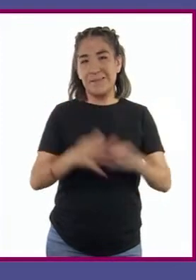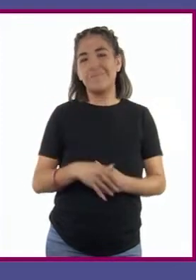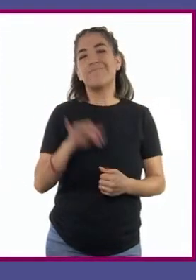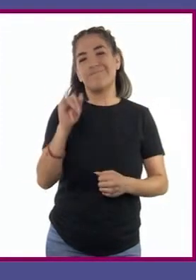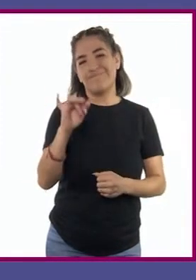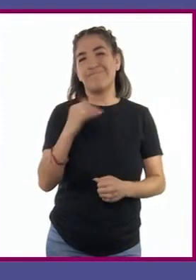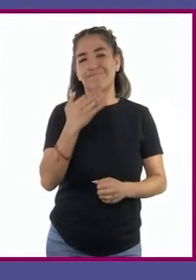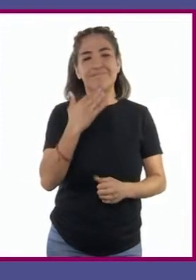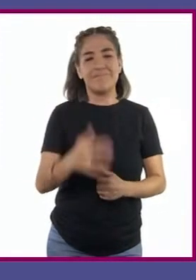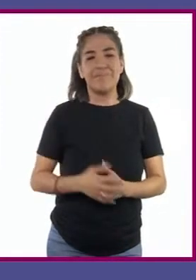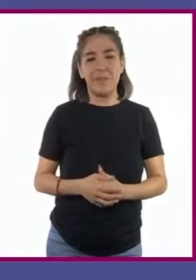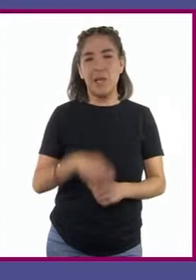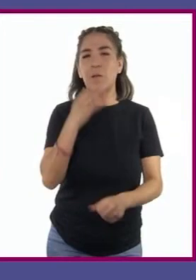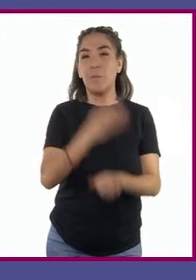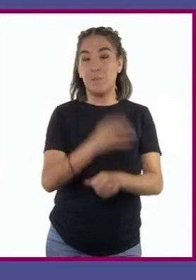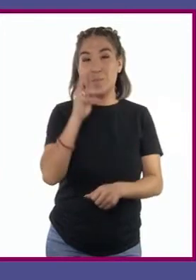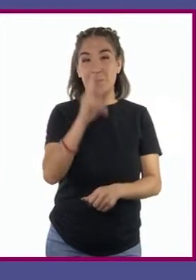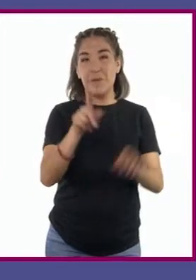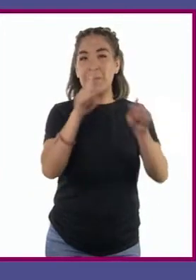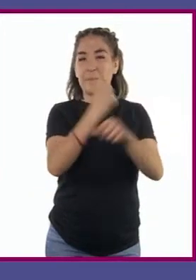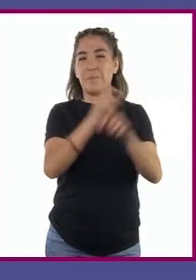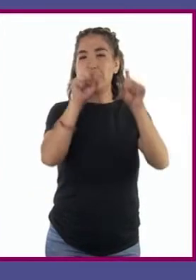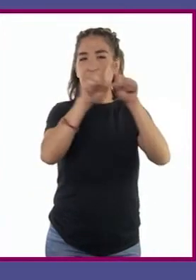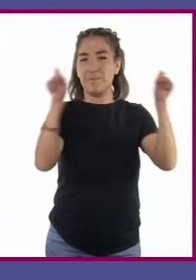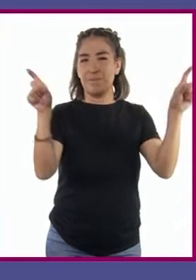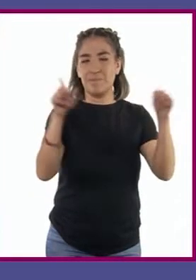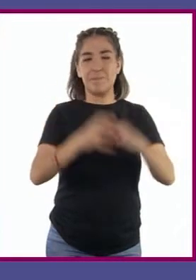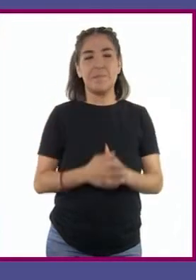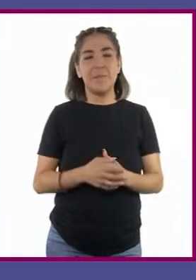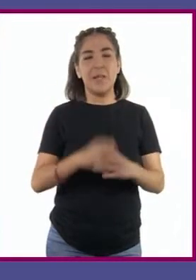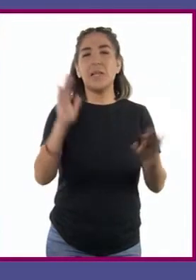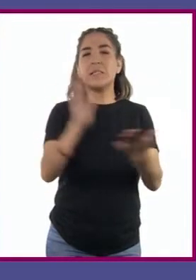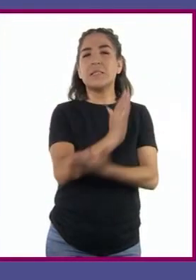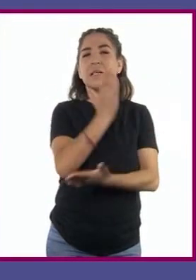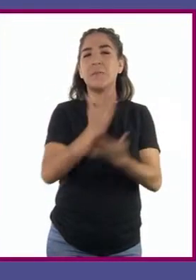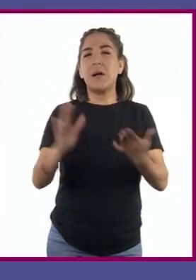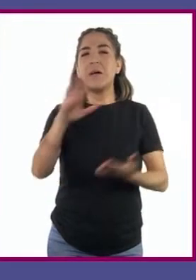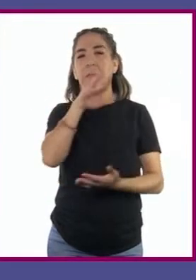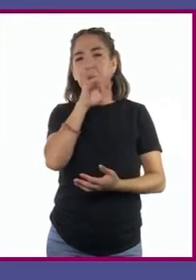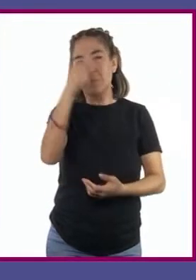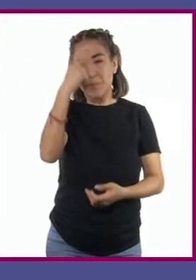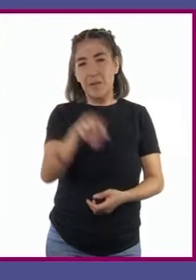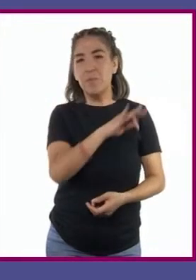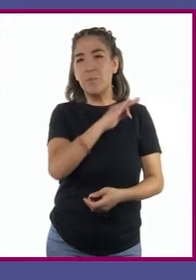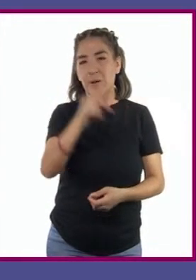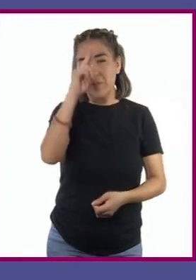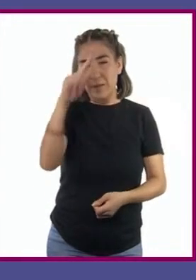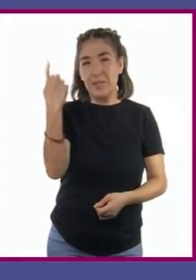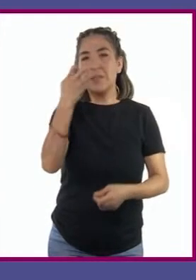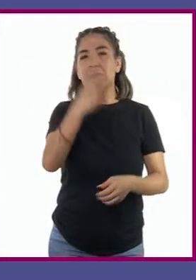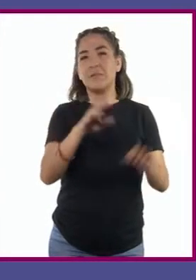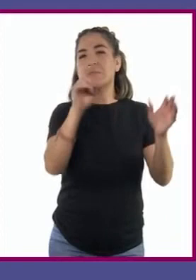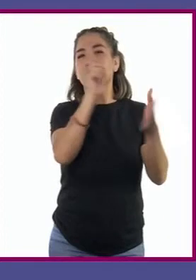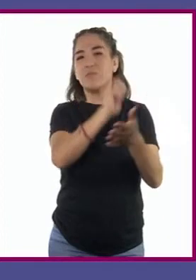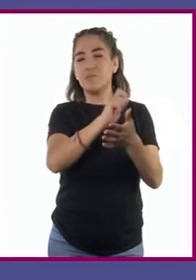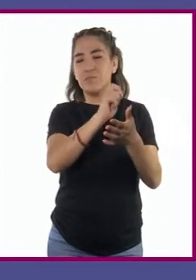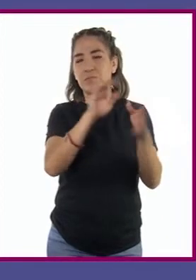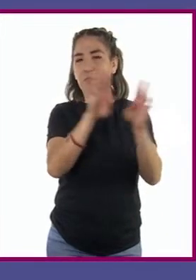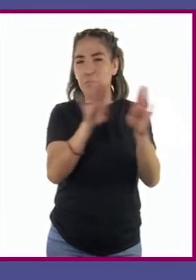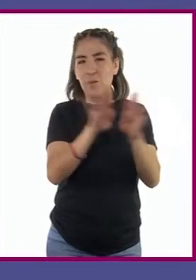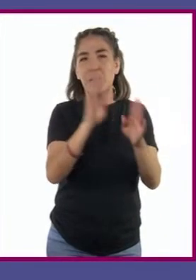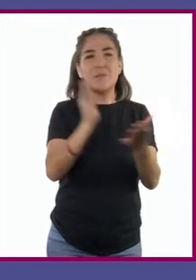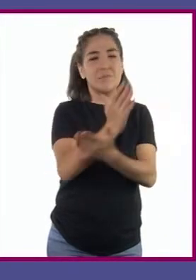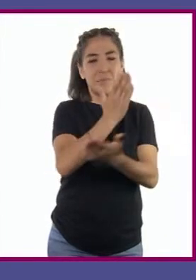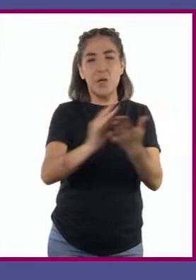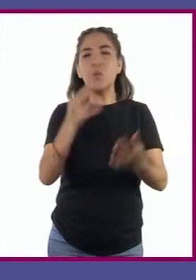Claro, veamos la primera parte del texto. Separar la basura para facilitar su reciclado y ayudar a reducir